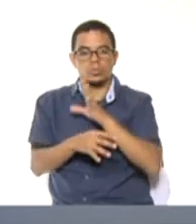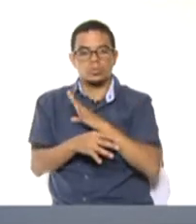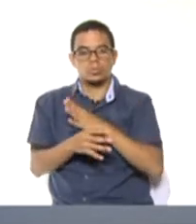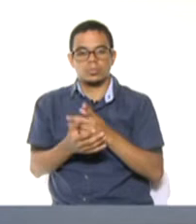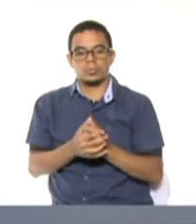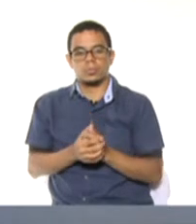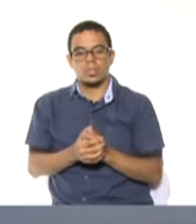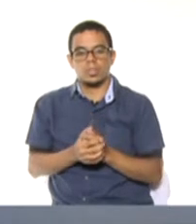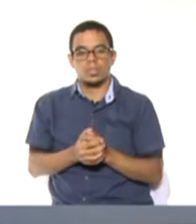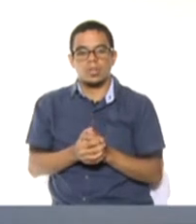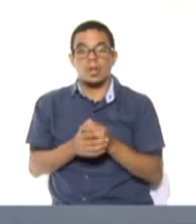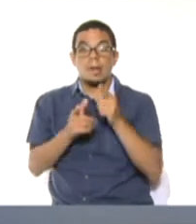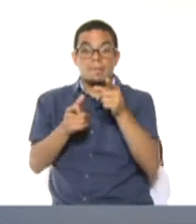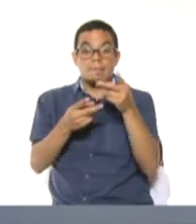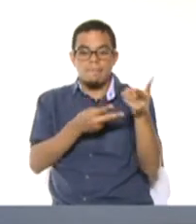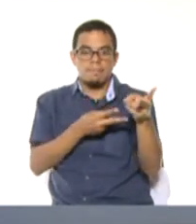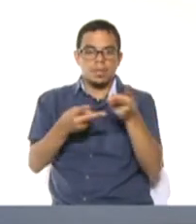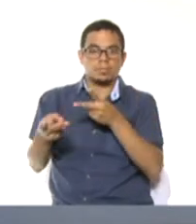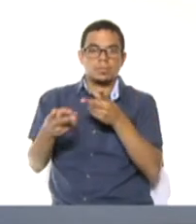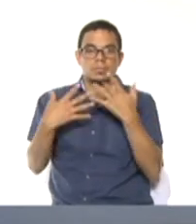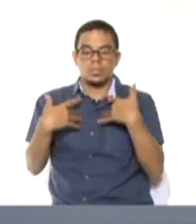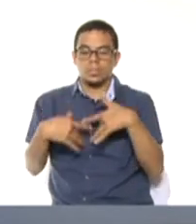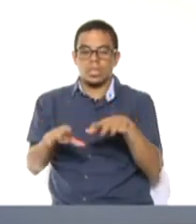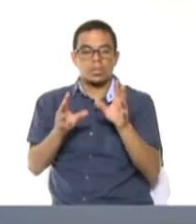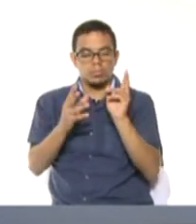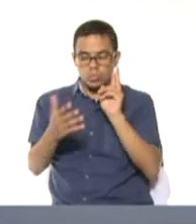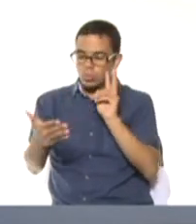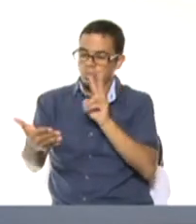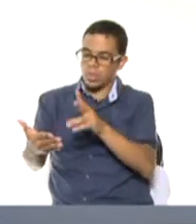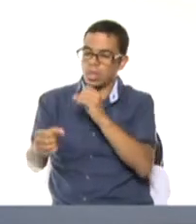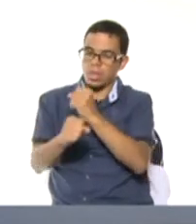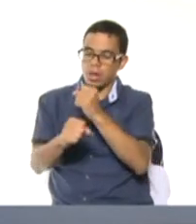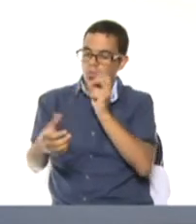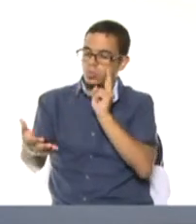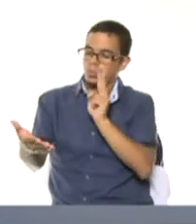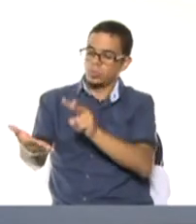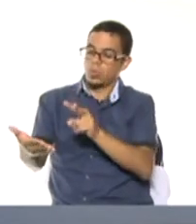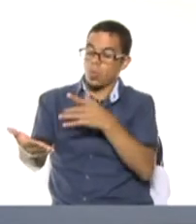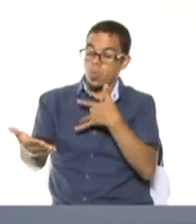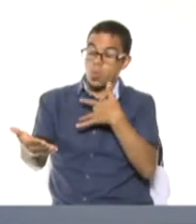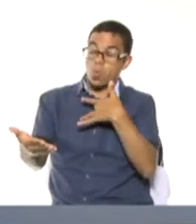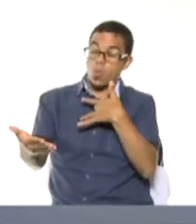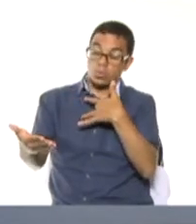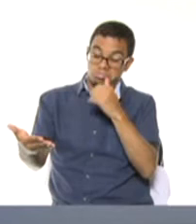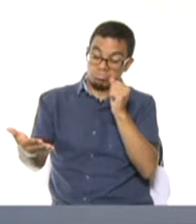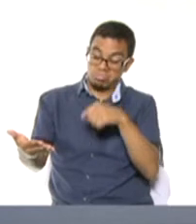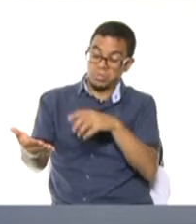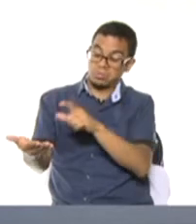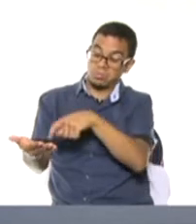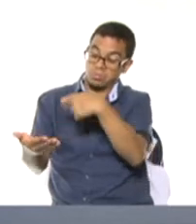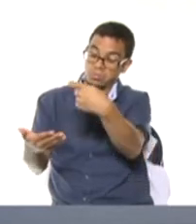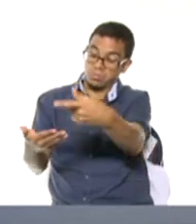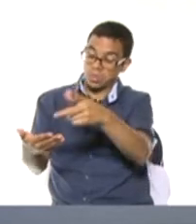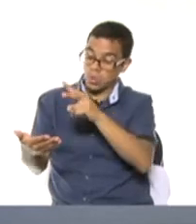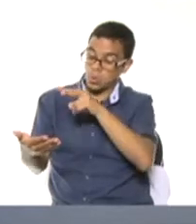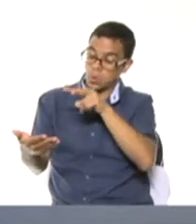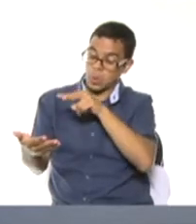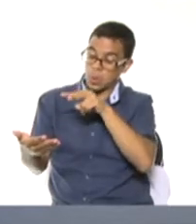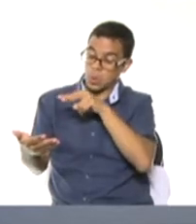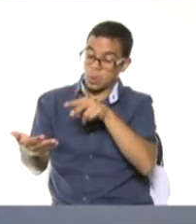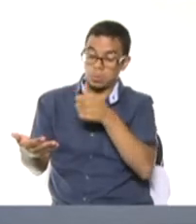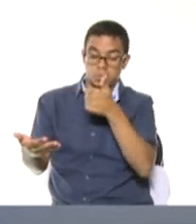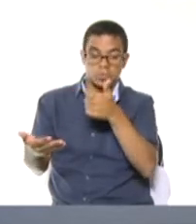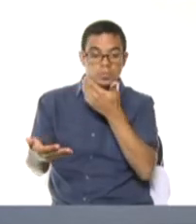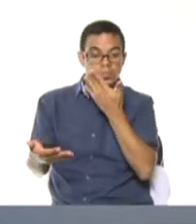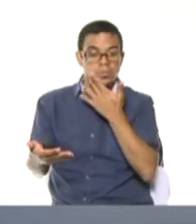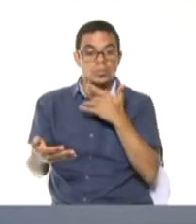ahí me va a invitar el lector a leer el trabajo que está aquí. No podemos presentar un